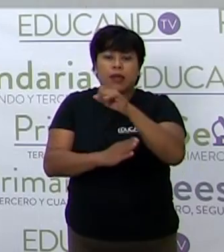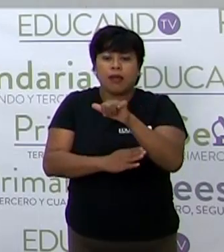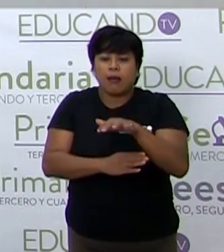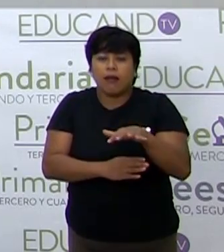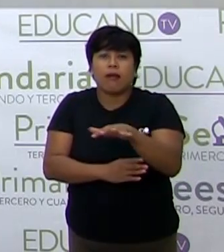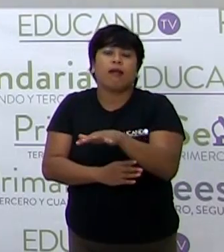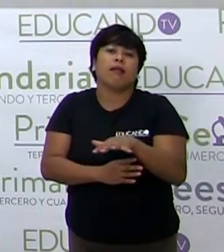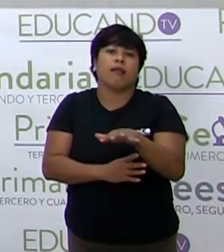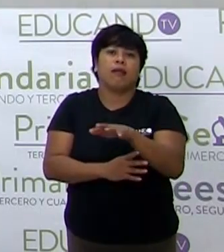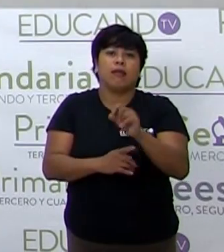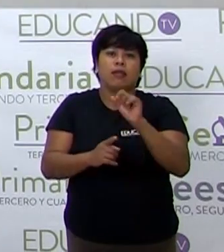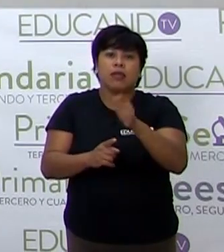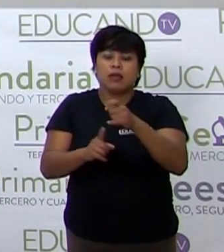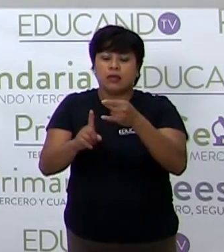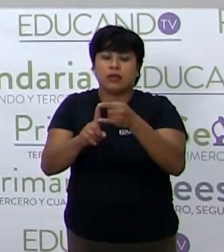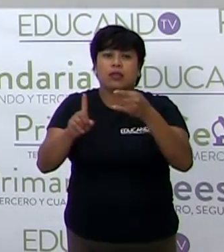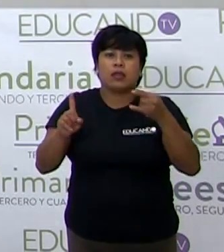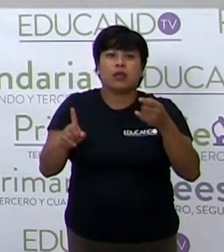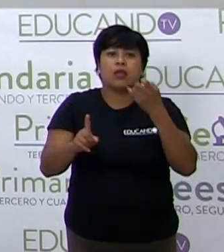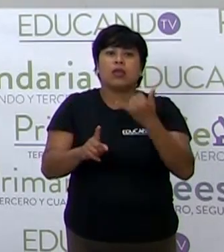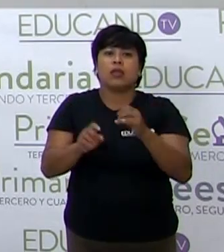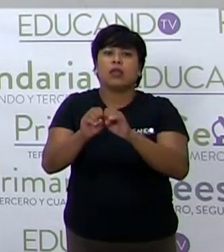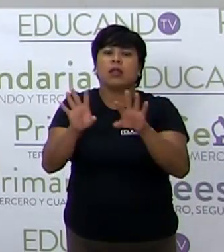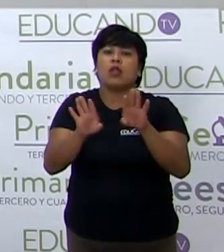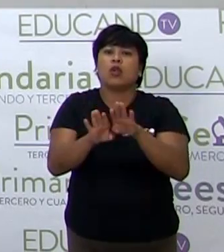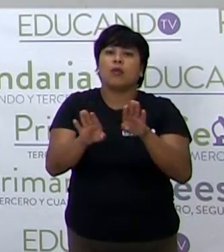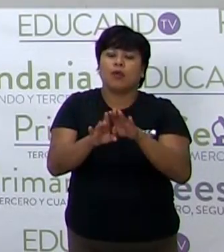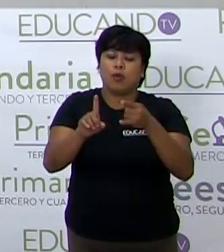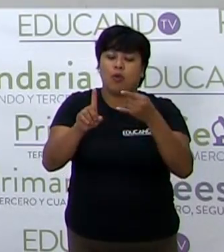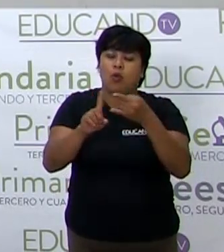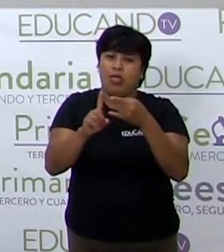área del rectángulo y por supuesto del cuadrado.